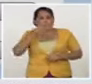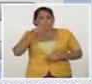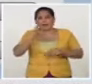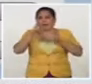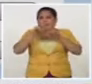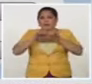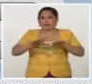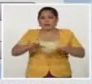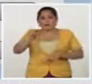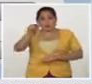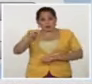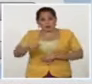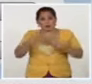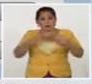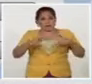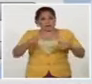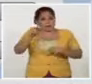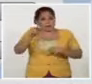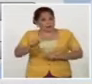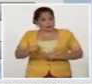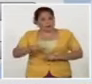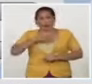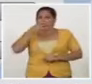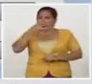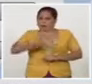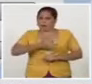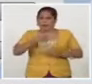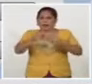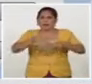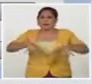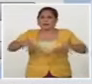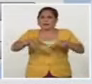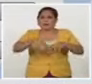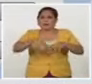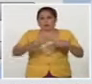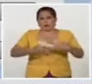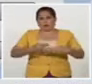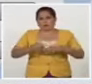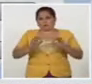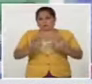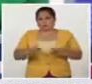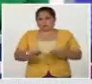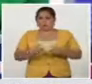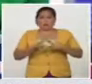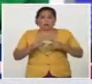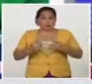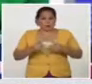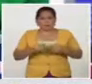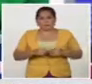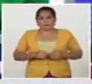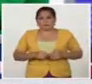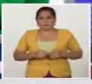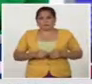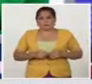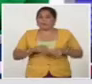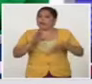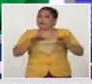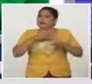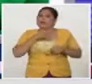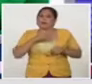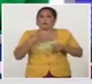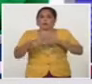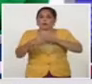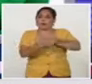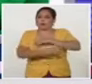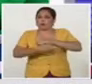los científicos, pero lo dice lo que está pasando. Porque realmente, incluso países que han